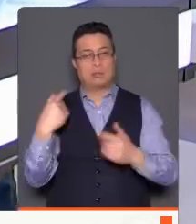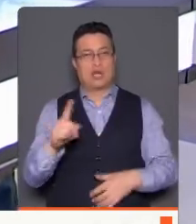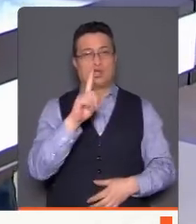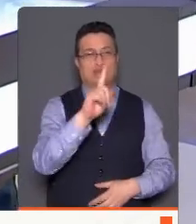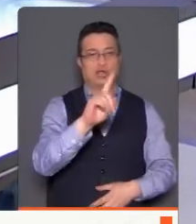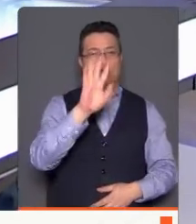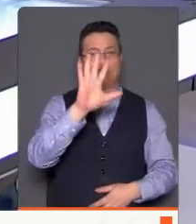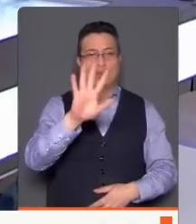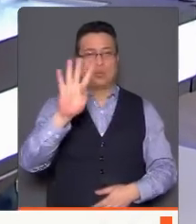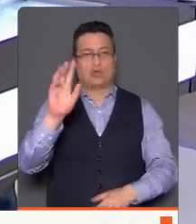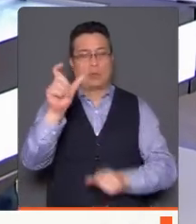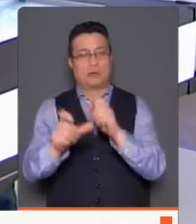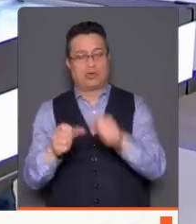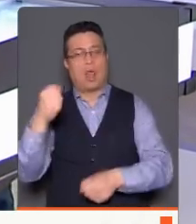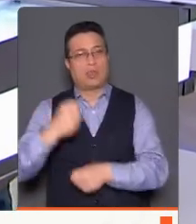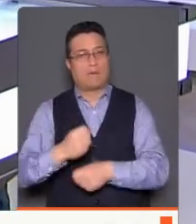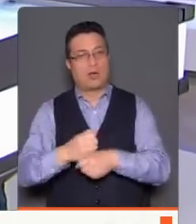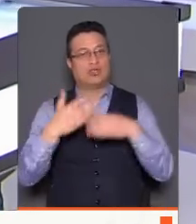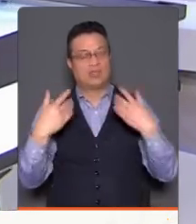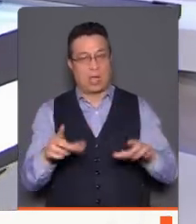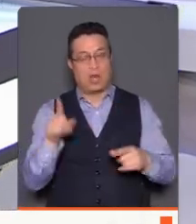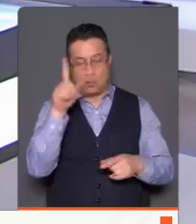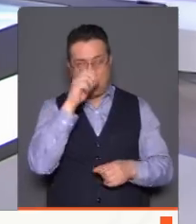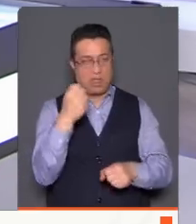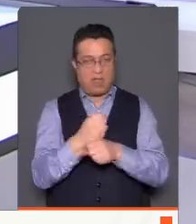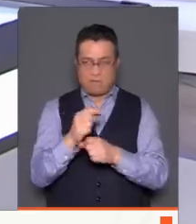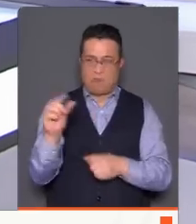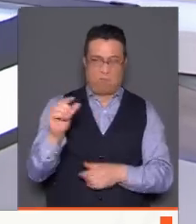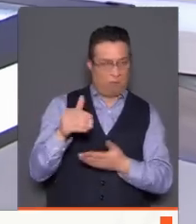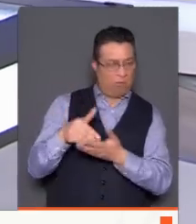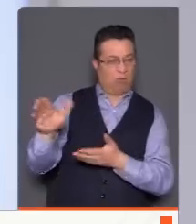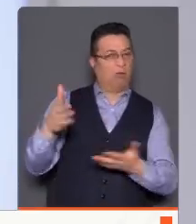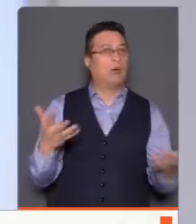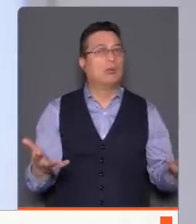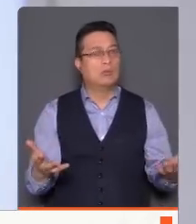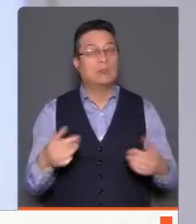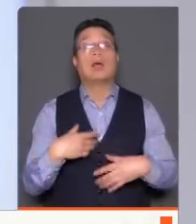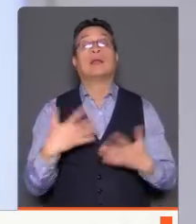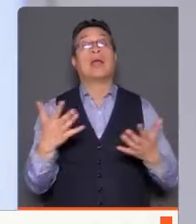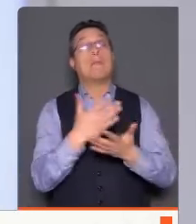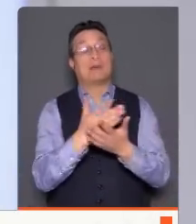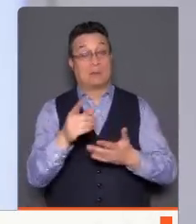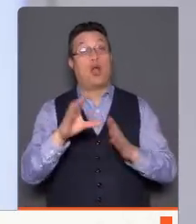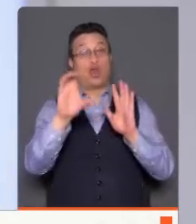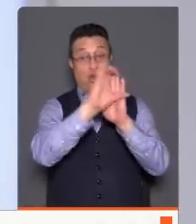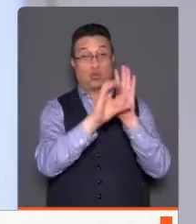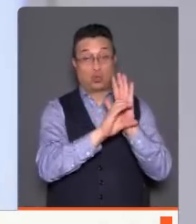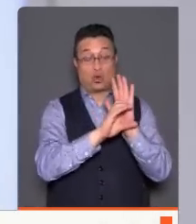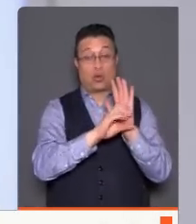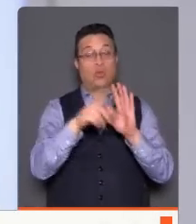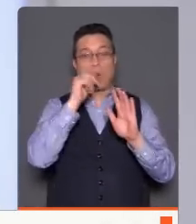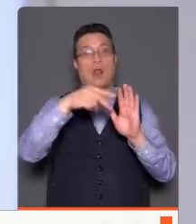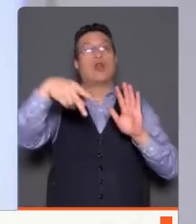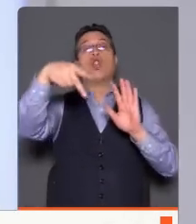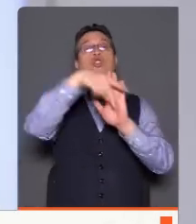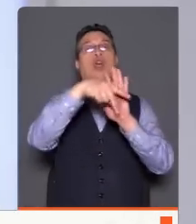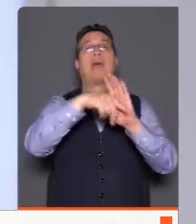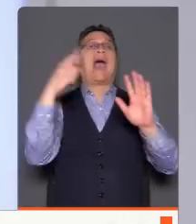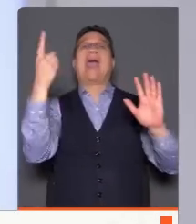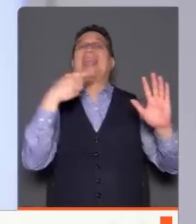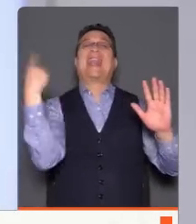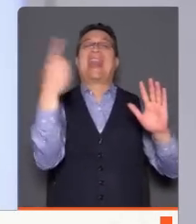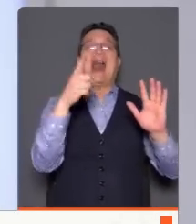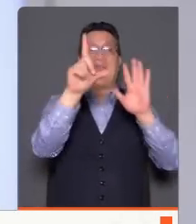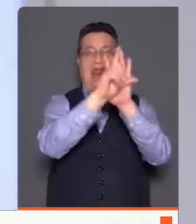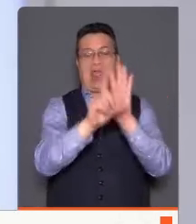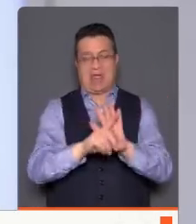personas y de alguna manera se está soslayando ese trabajo. ¿Qué piensa usted de eso? Lo que pasa con la Constitución es un marco general y obviamente bien